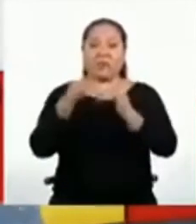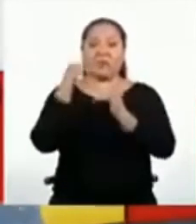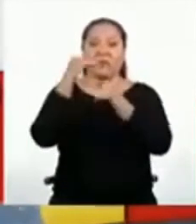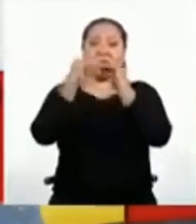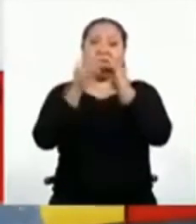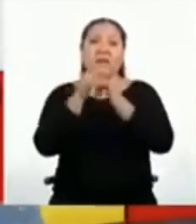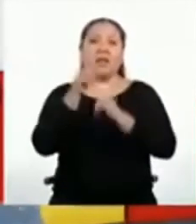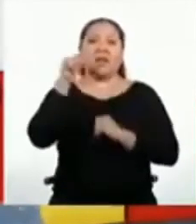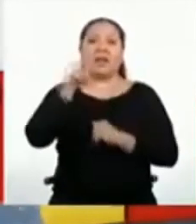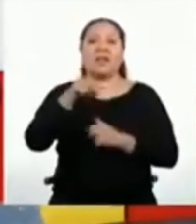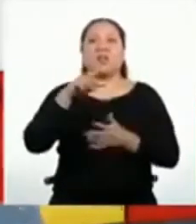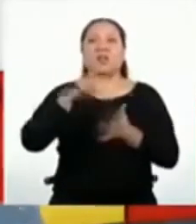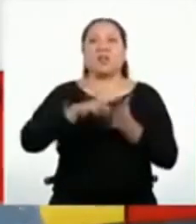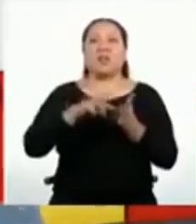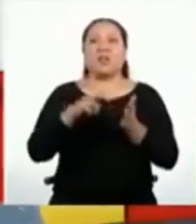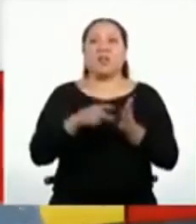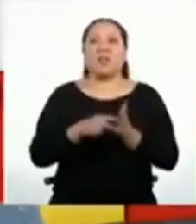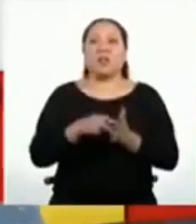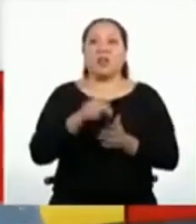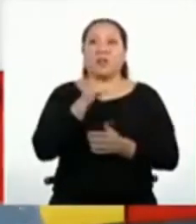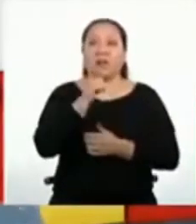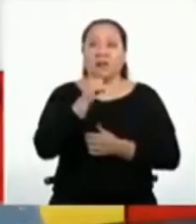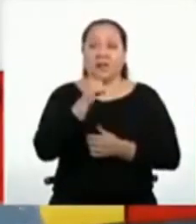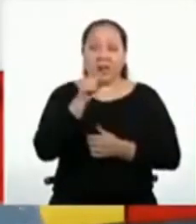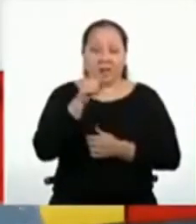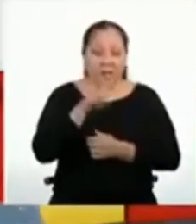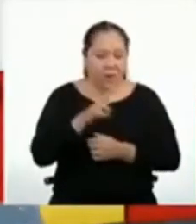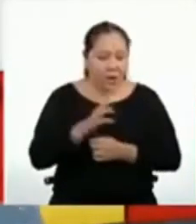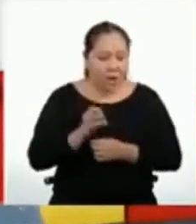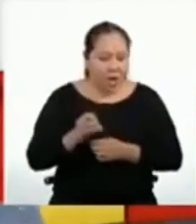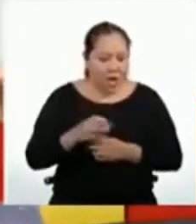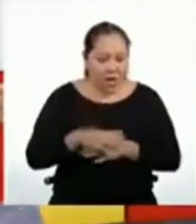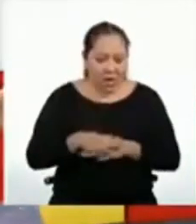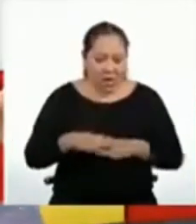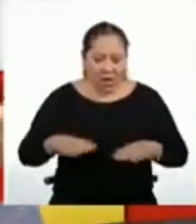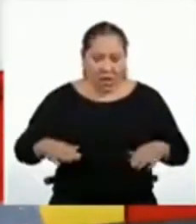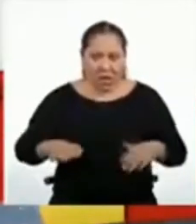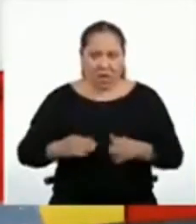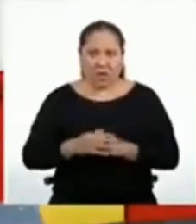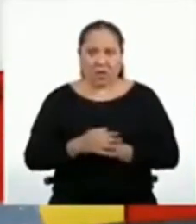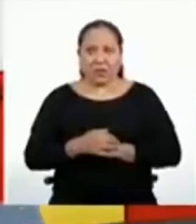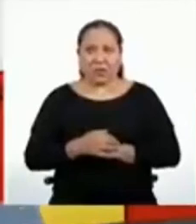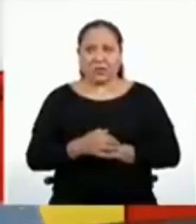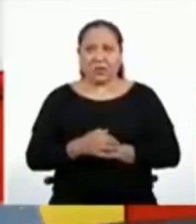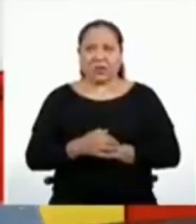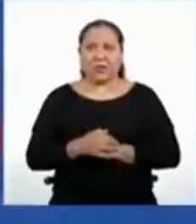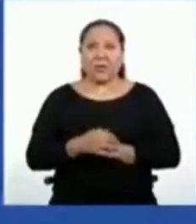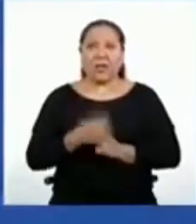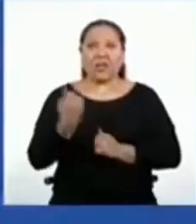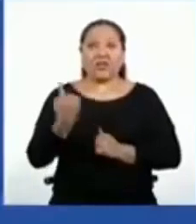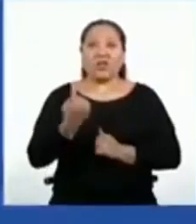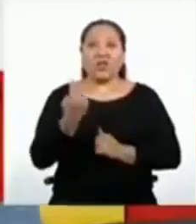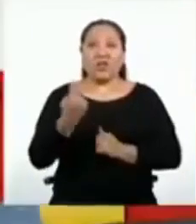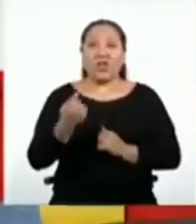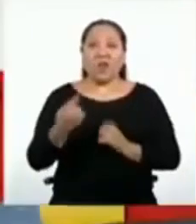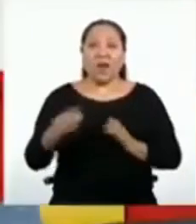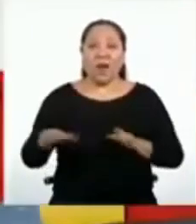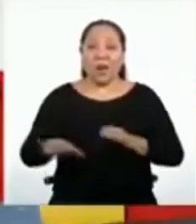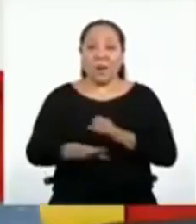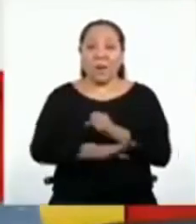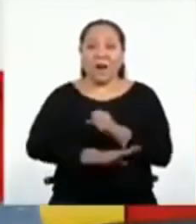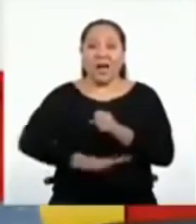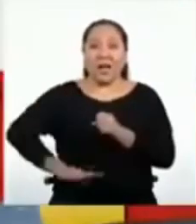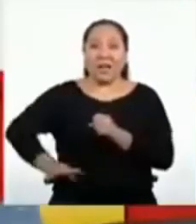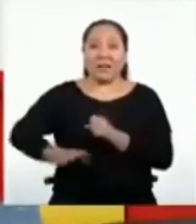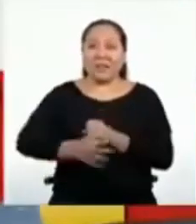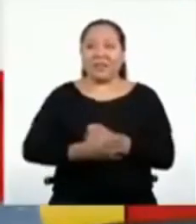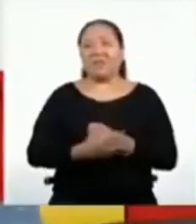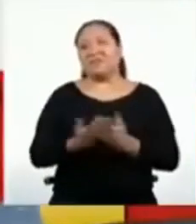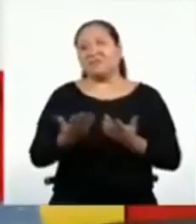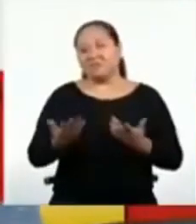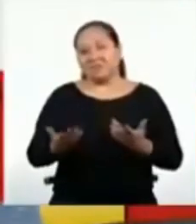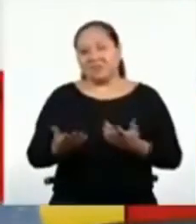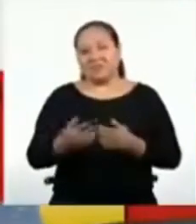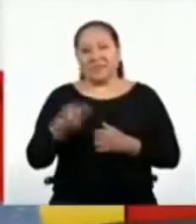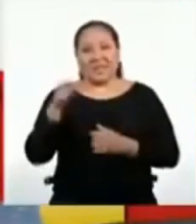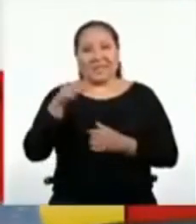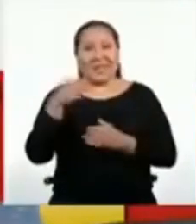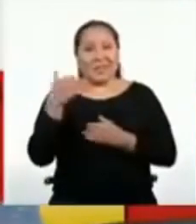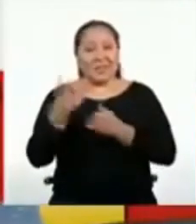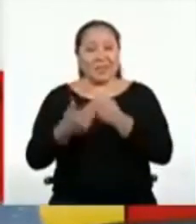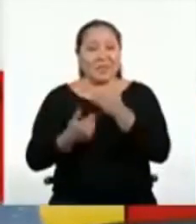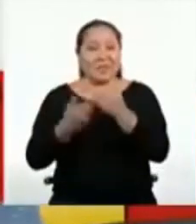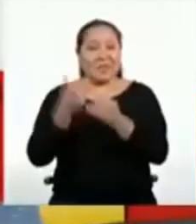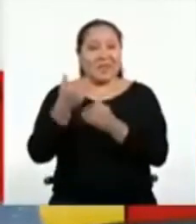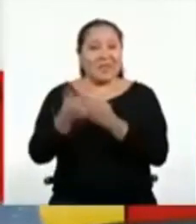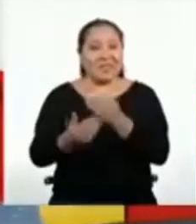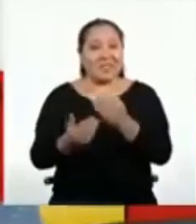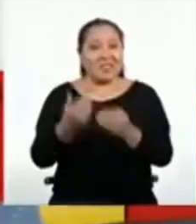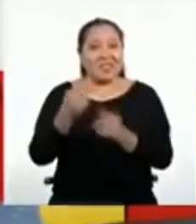que quiere decir que me faltan 20 naipes para solo la base. ¿Cómo es, no? Las